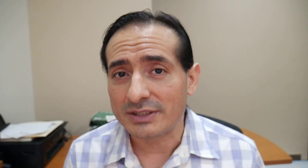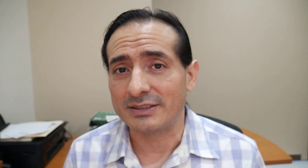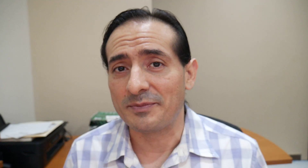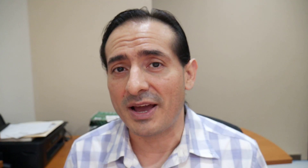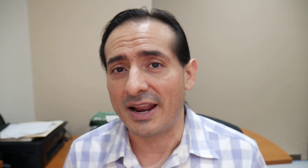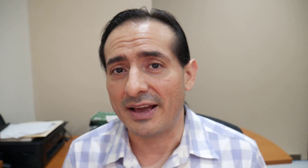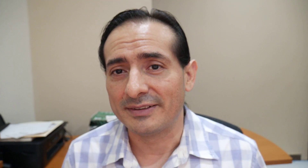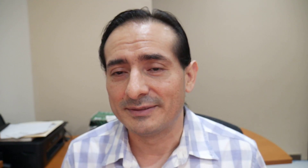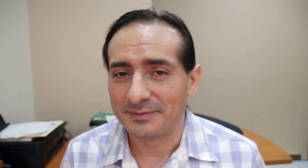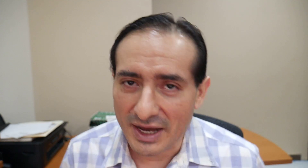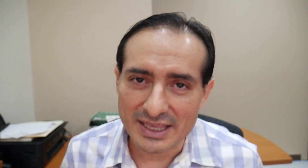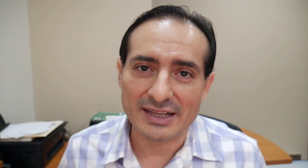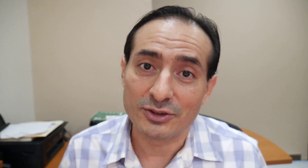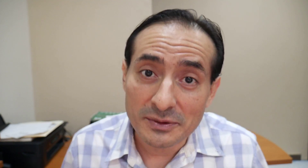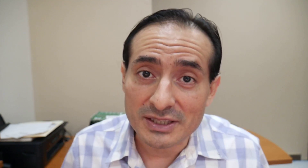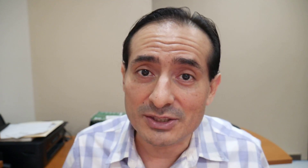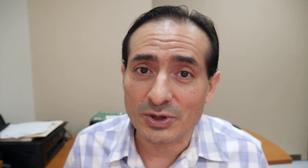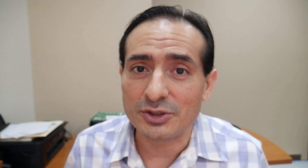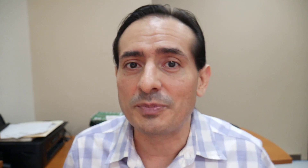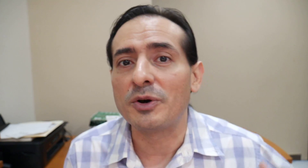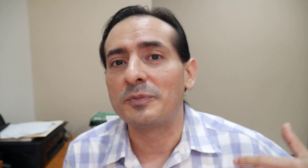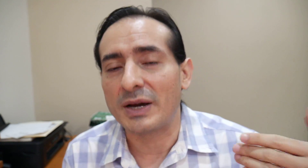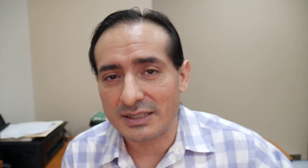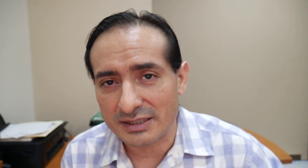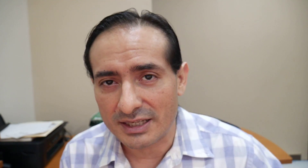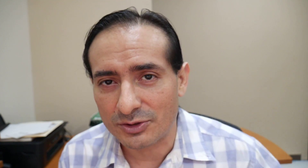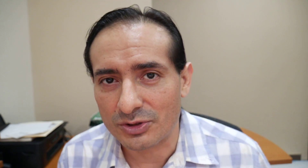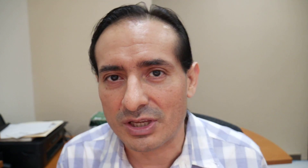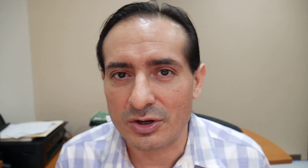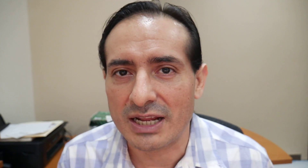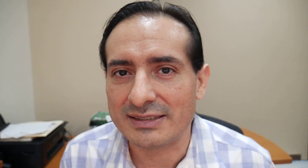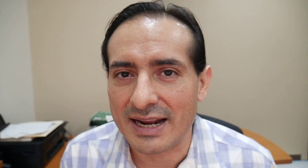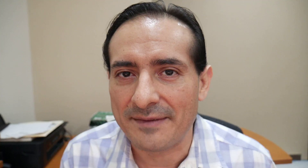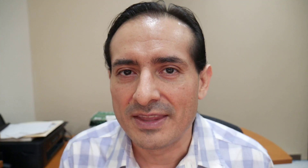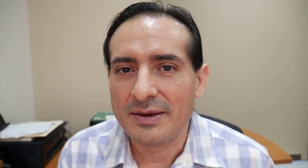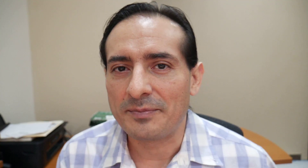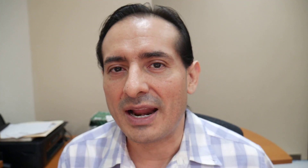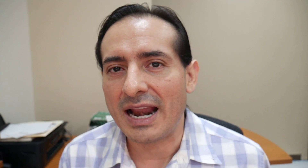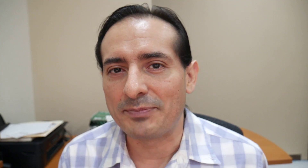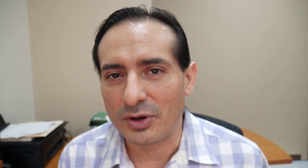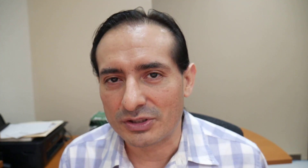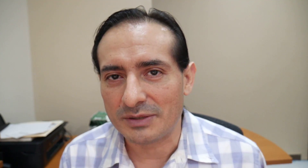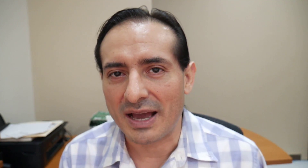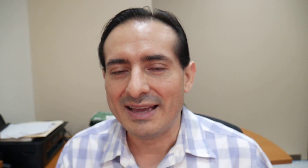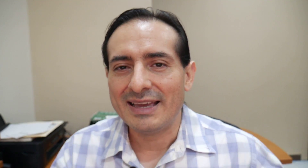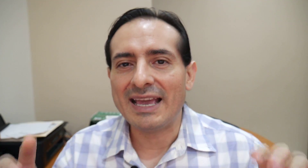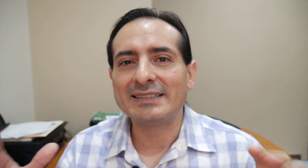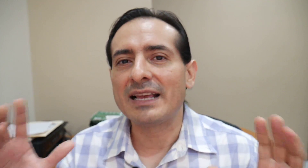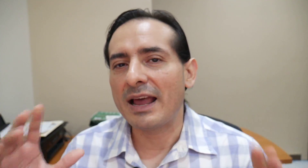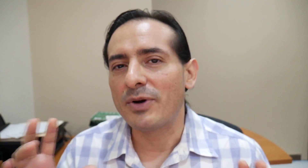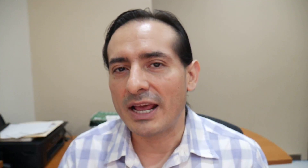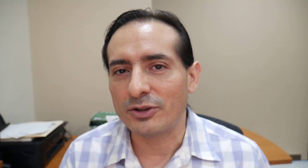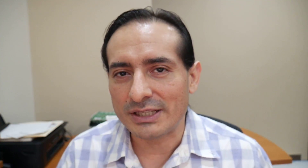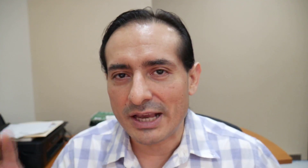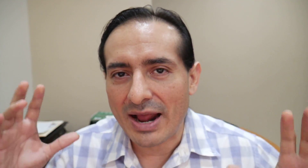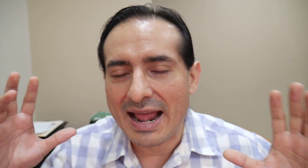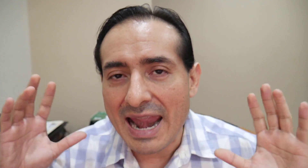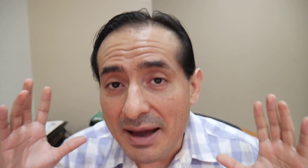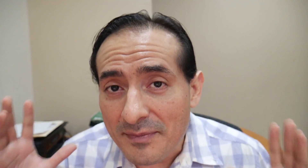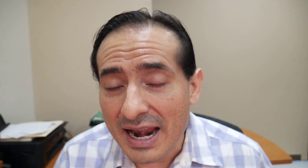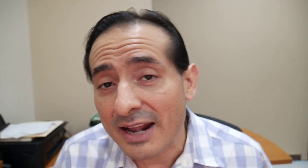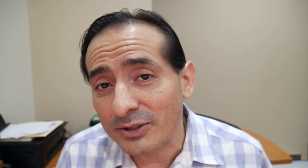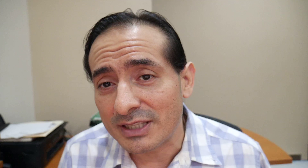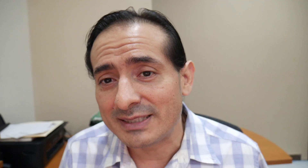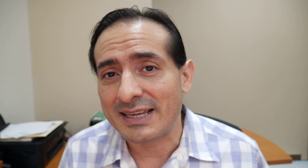llegó esta semana, vaya, nos habían dicho eso, pero parece ser que todo se organizará para la próxima. Esta es la buena noticia. Ahora,